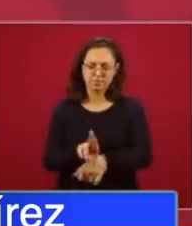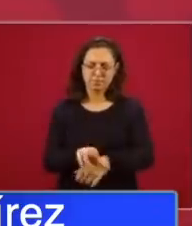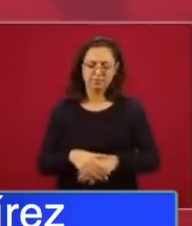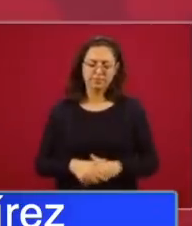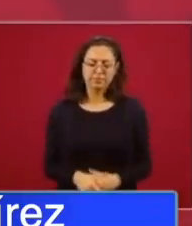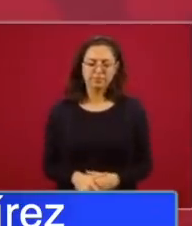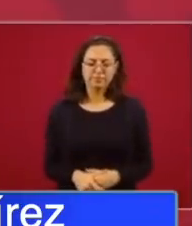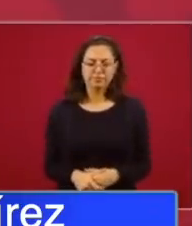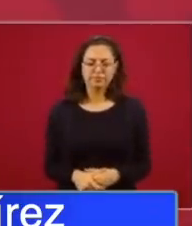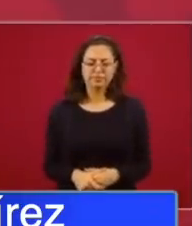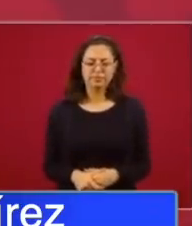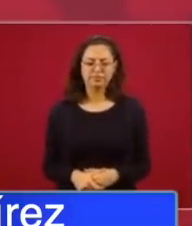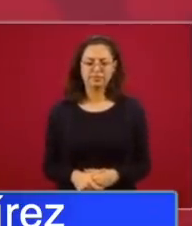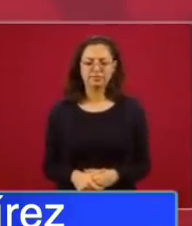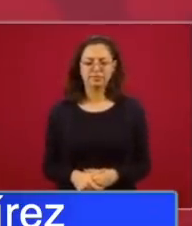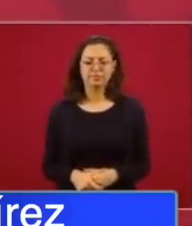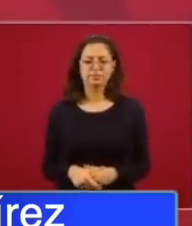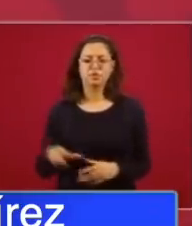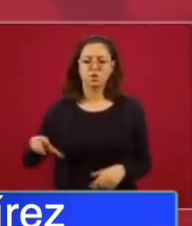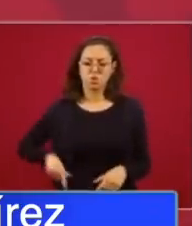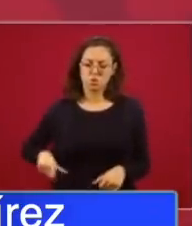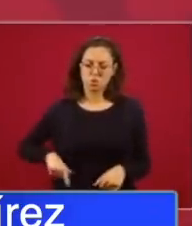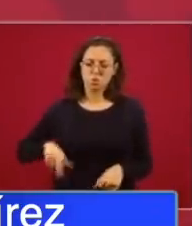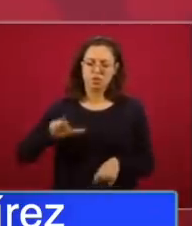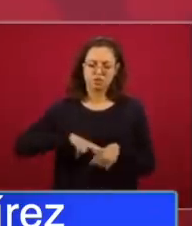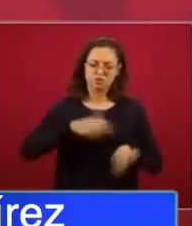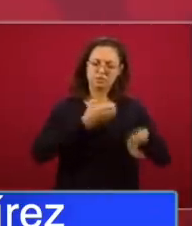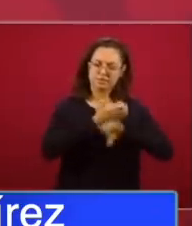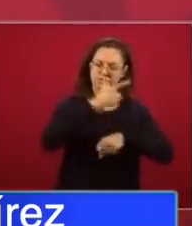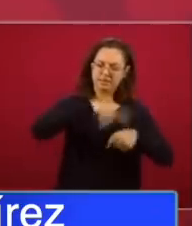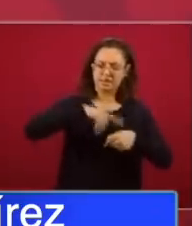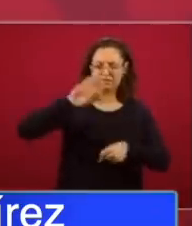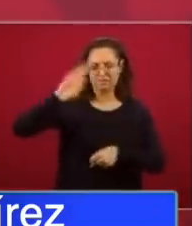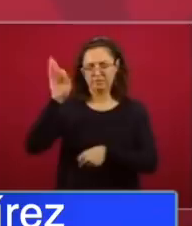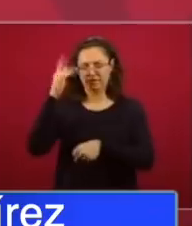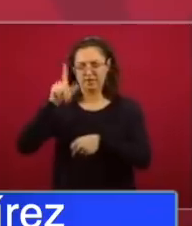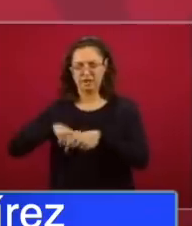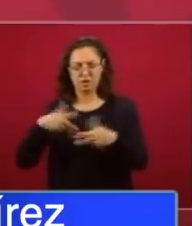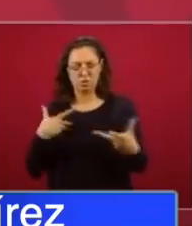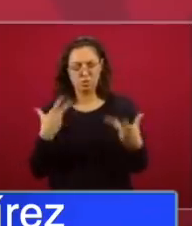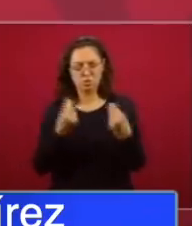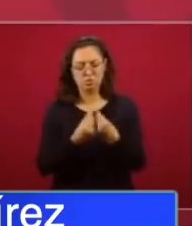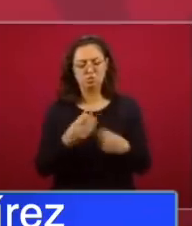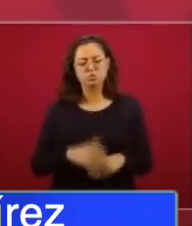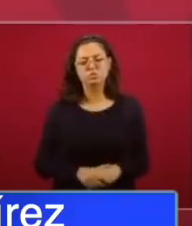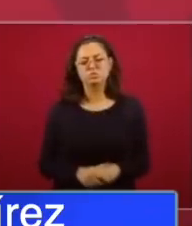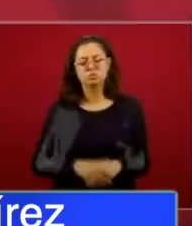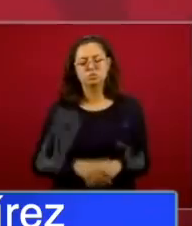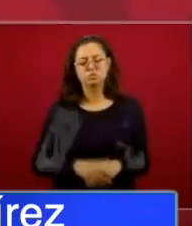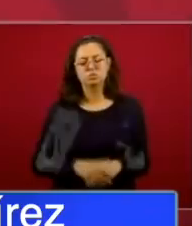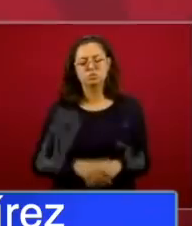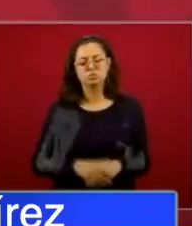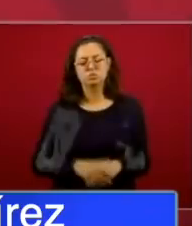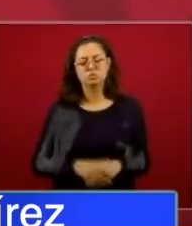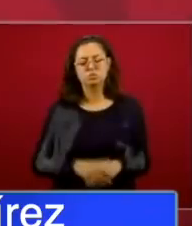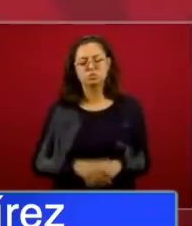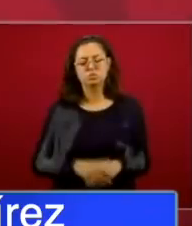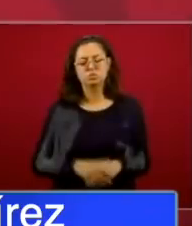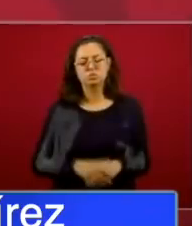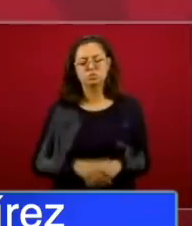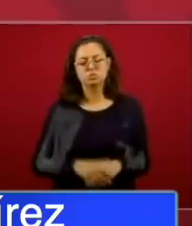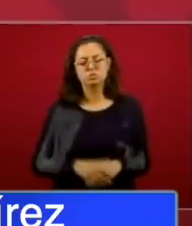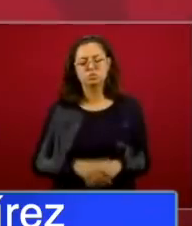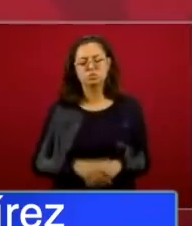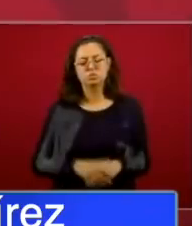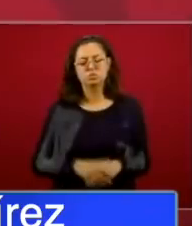los gobiernos locales y el gobierno federal. No lleva ningún mensaje. Esto fue lo que comentó